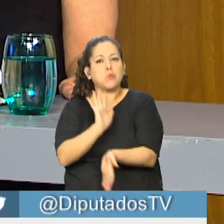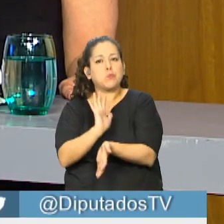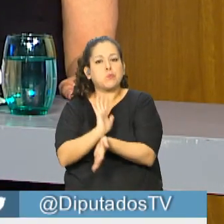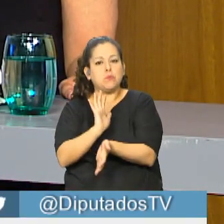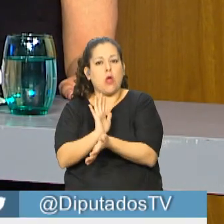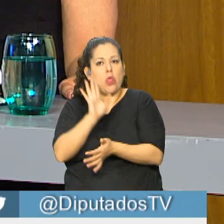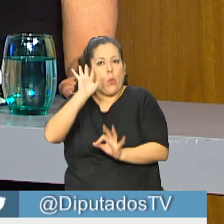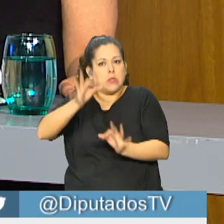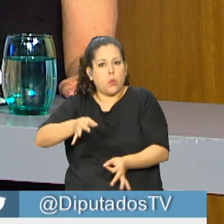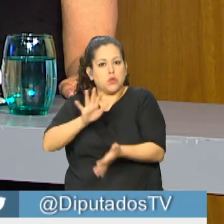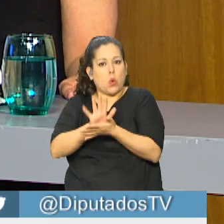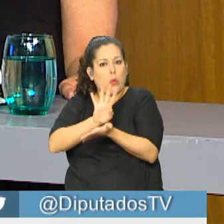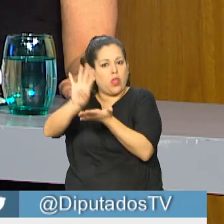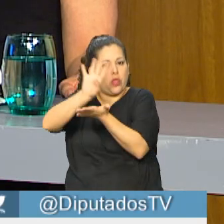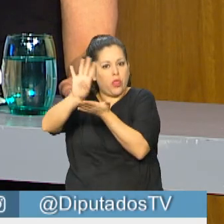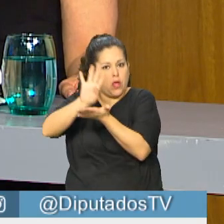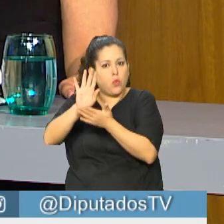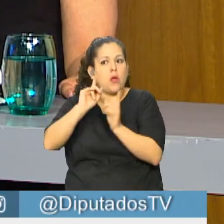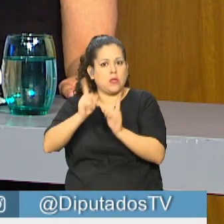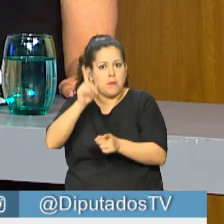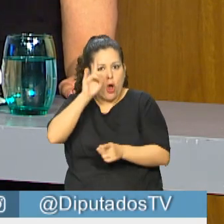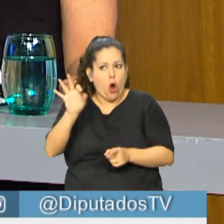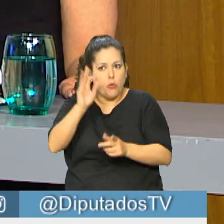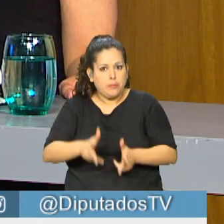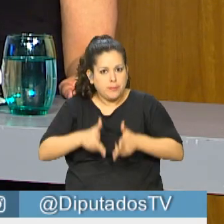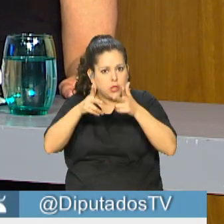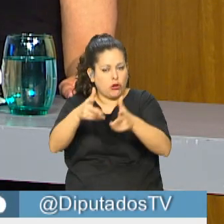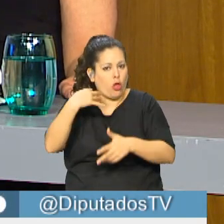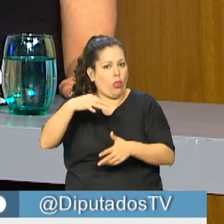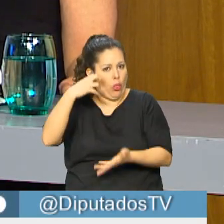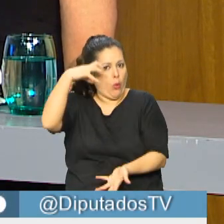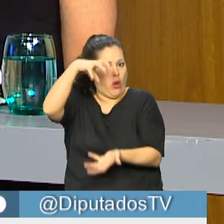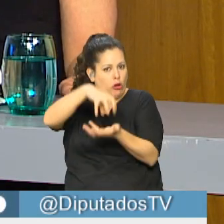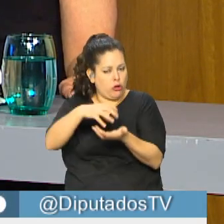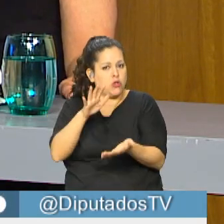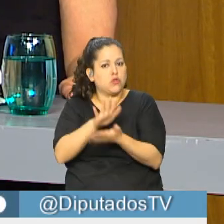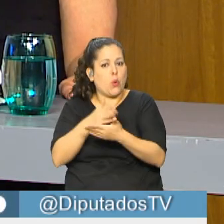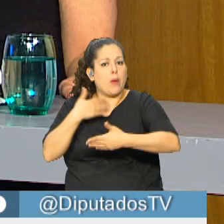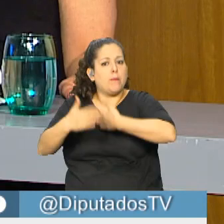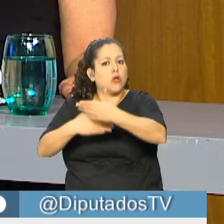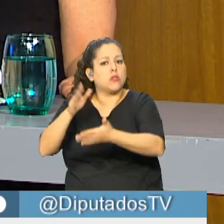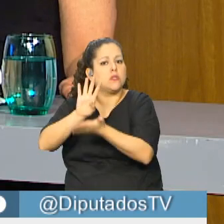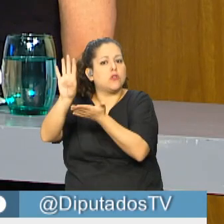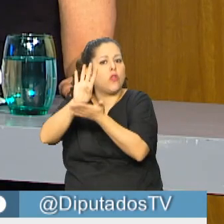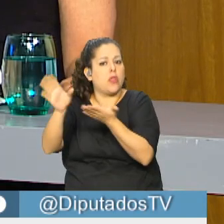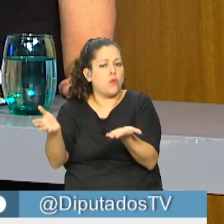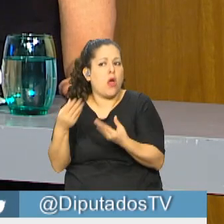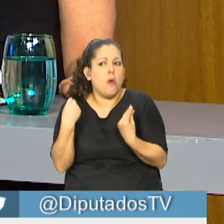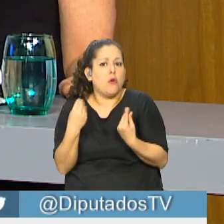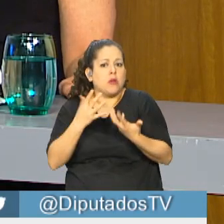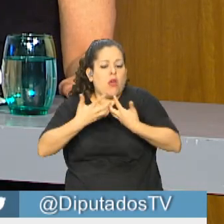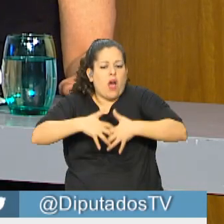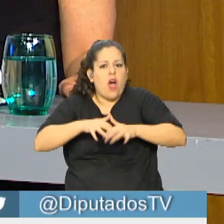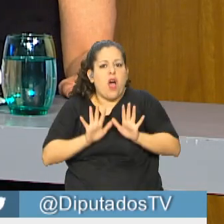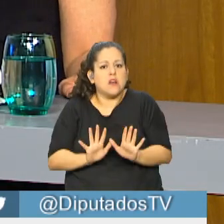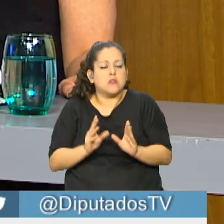la deuda externa y tenga una voz y voto sobre el proceso de endeudamiento externo? ¿Por qué esa dinámica está establecida así en la